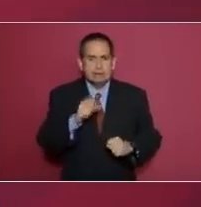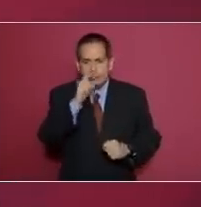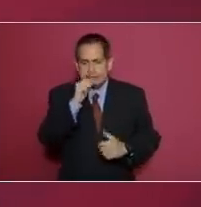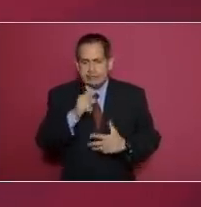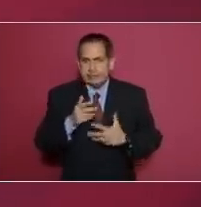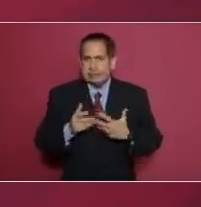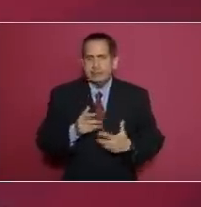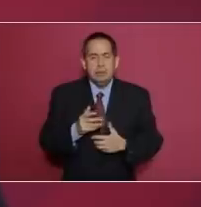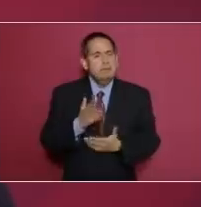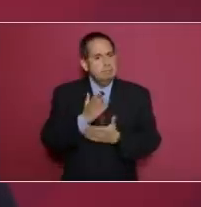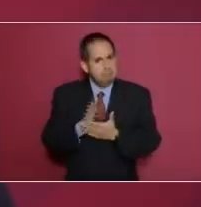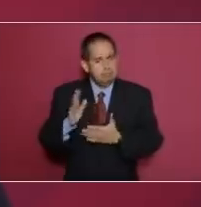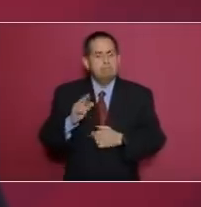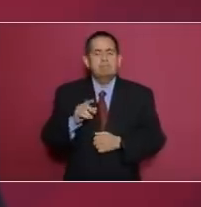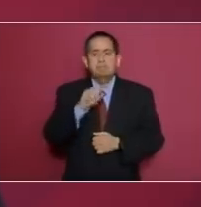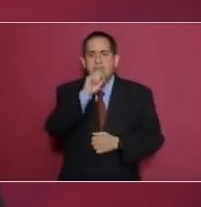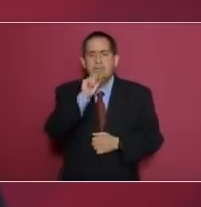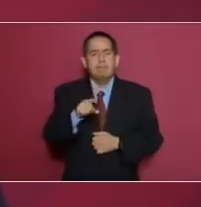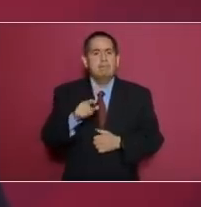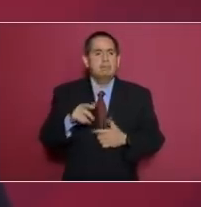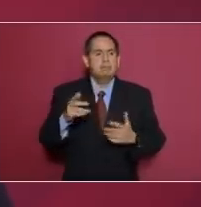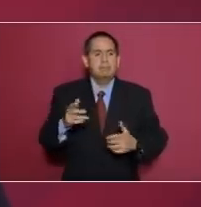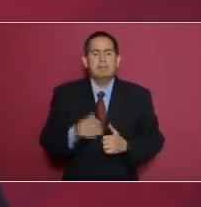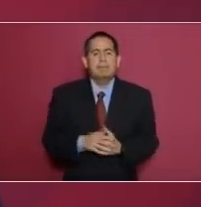Y, por otro lado,